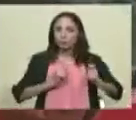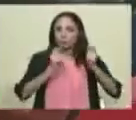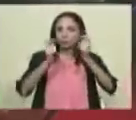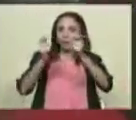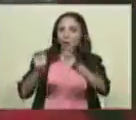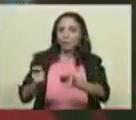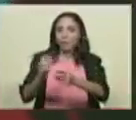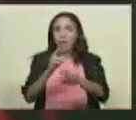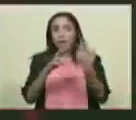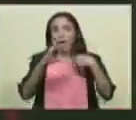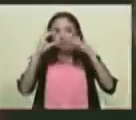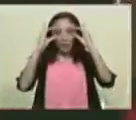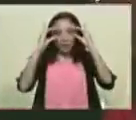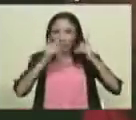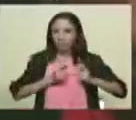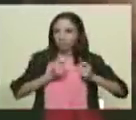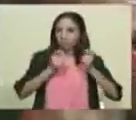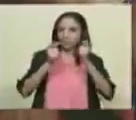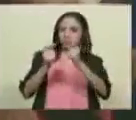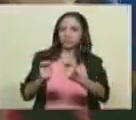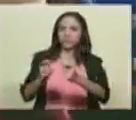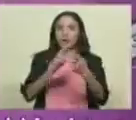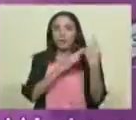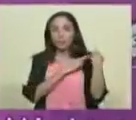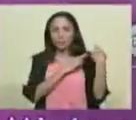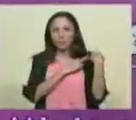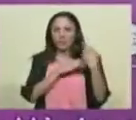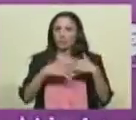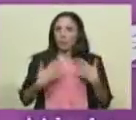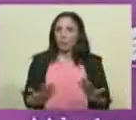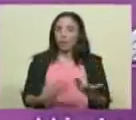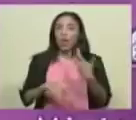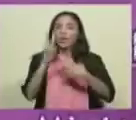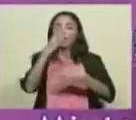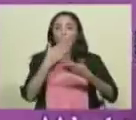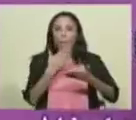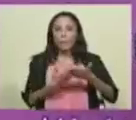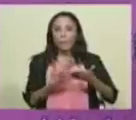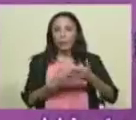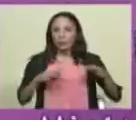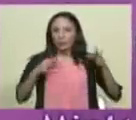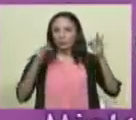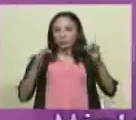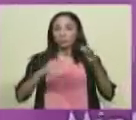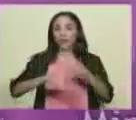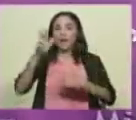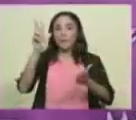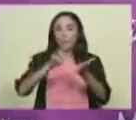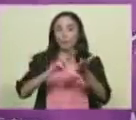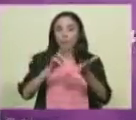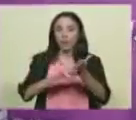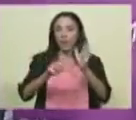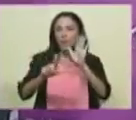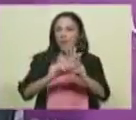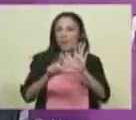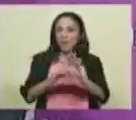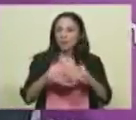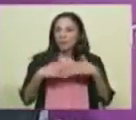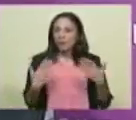de la Asamblea Nacional Constituyente, Delcy Rodríguez, dos propuestas de decreto constituyente para que